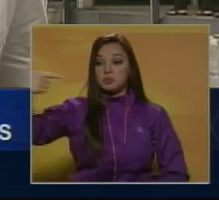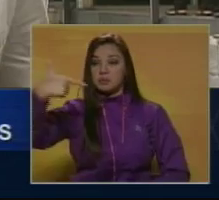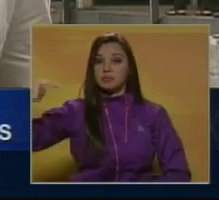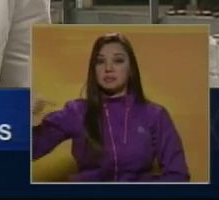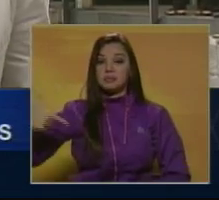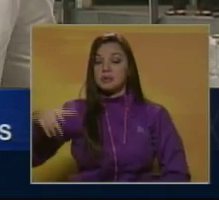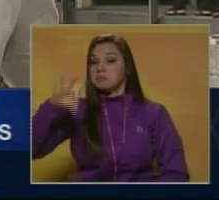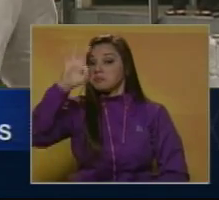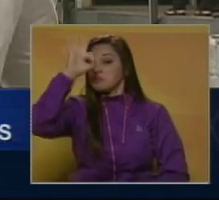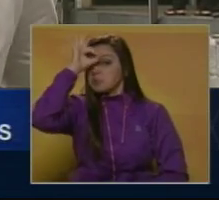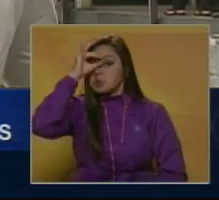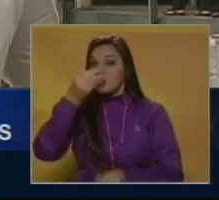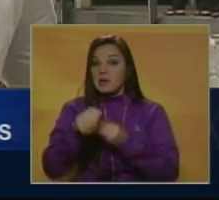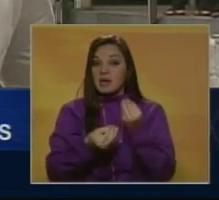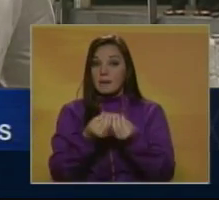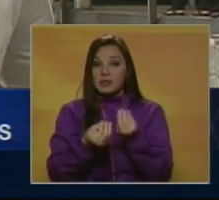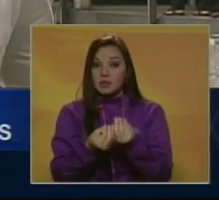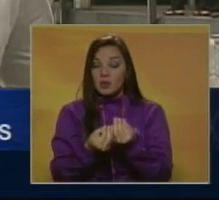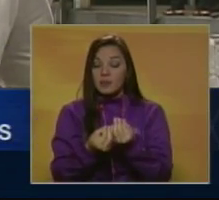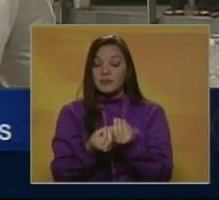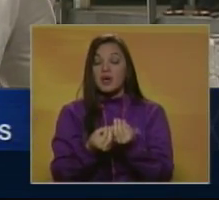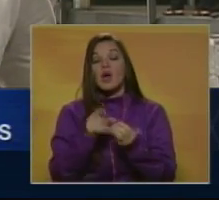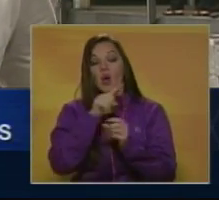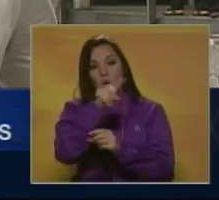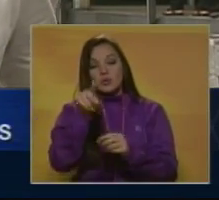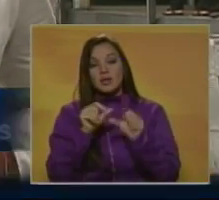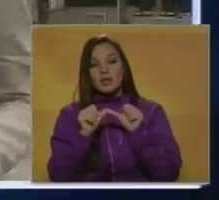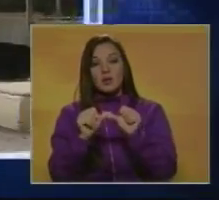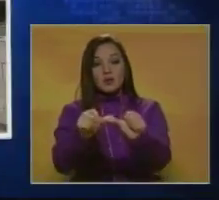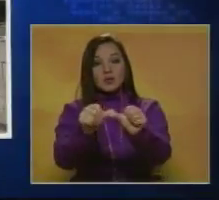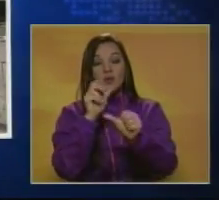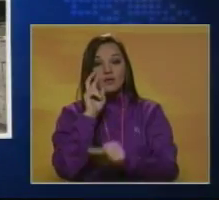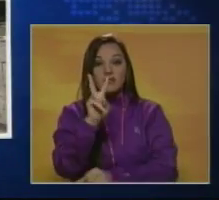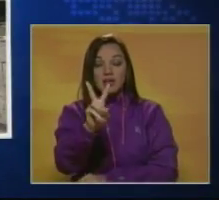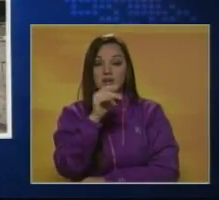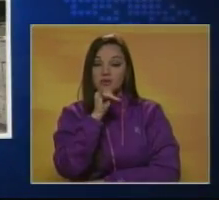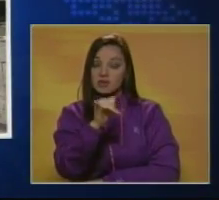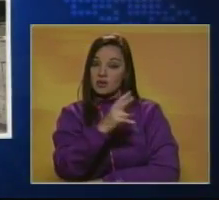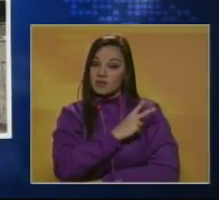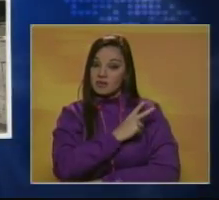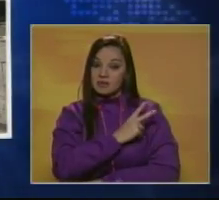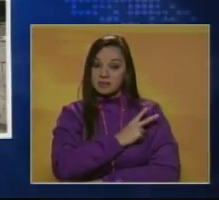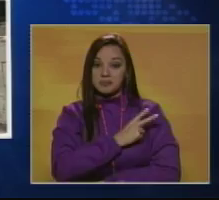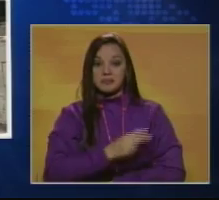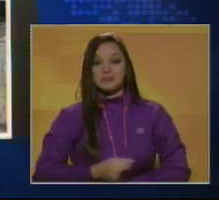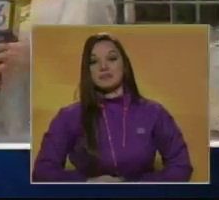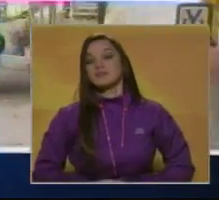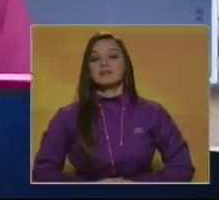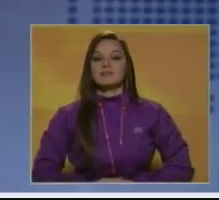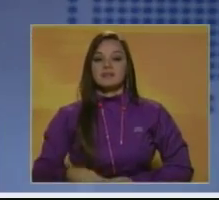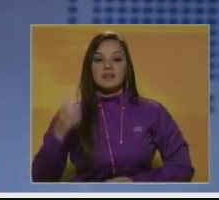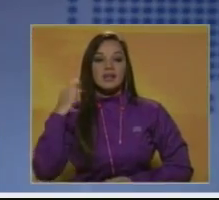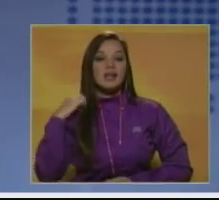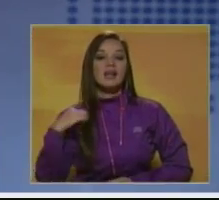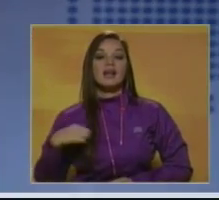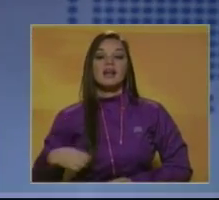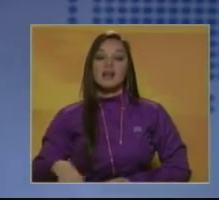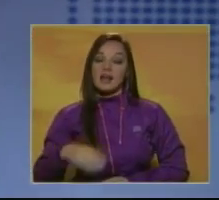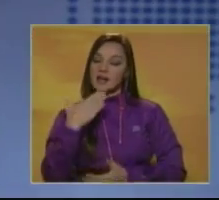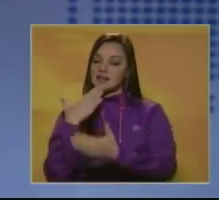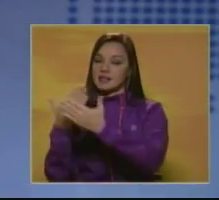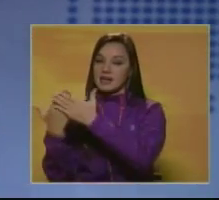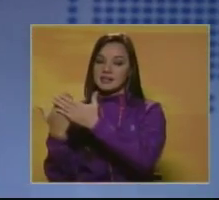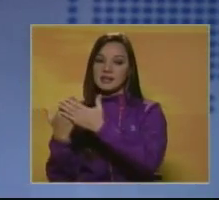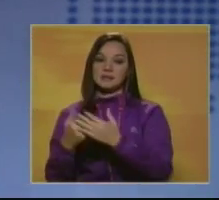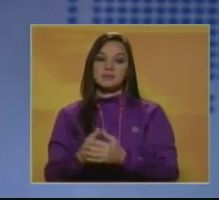este crimen. Es el reporte que tenemos a esta hora del mediodía. Ustedes continúen con más de la emisión meridiana de su noticiero Venevisión. Gracias, Fabiola, por tu